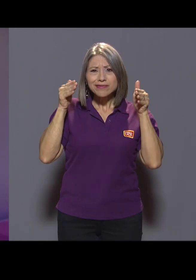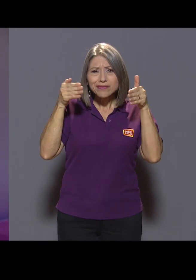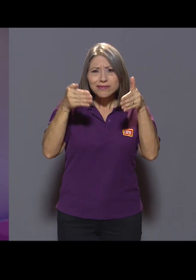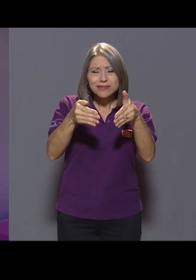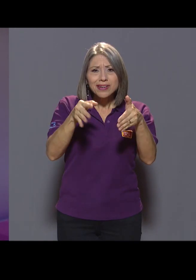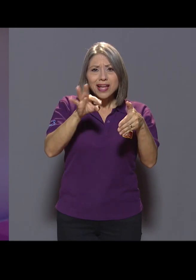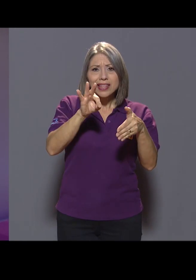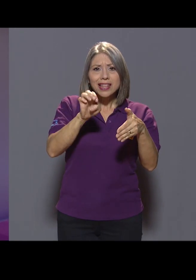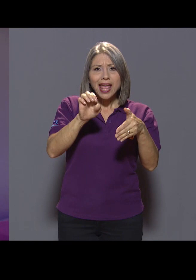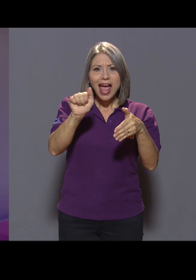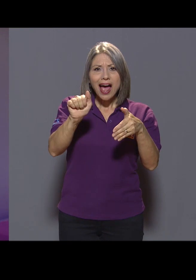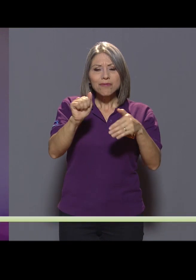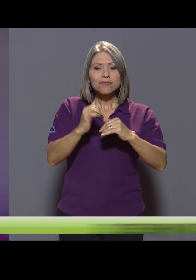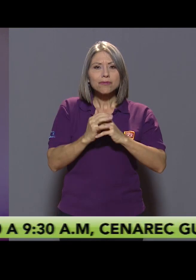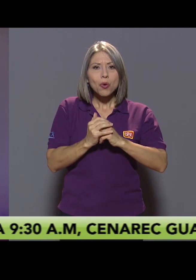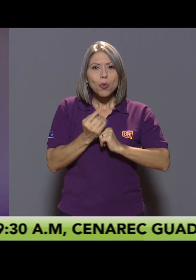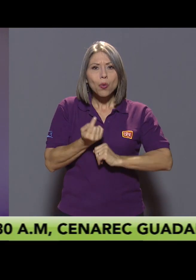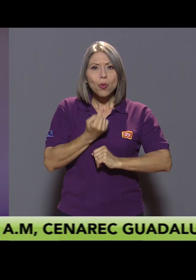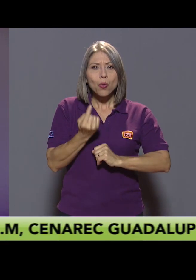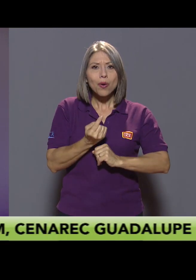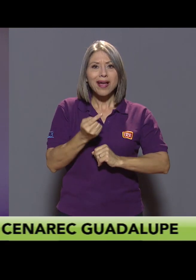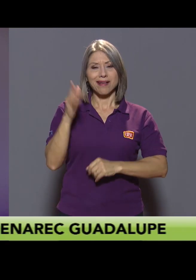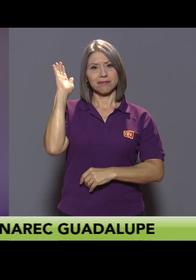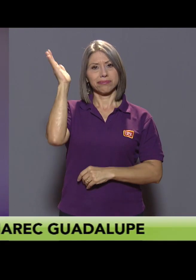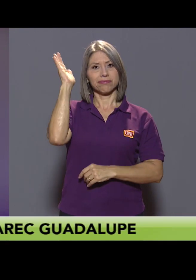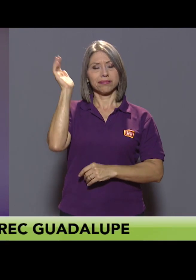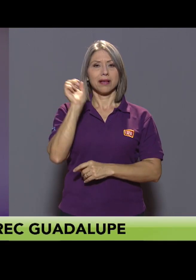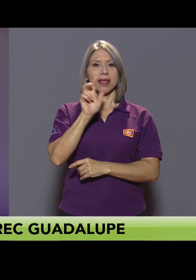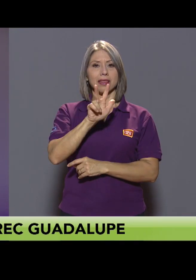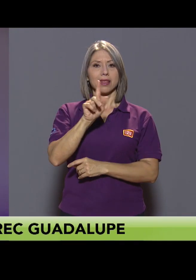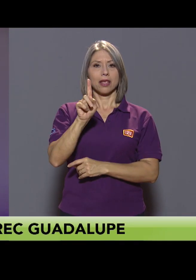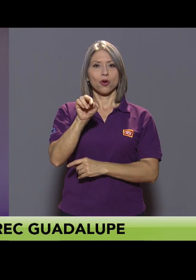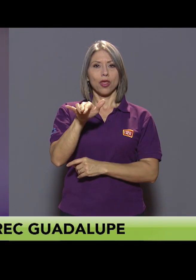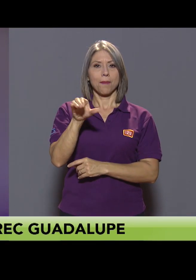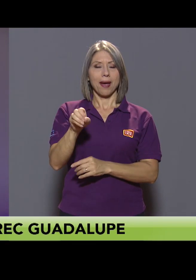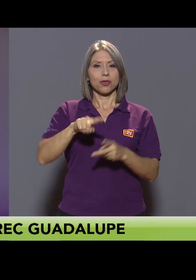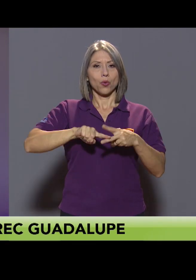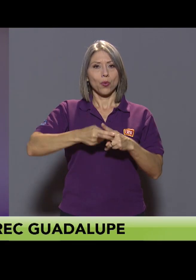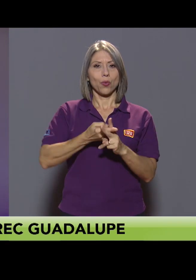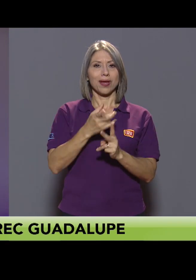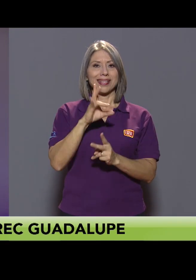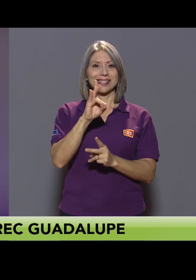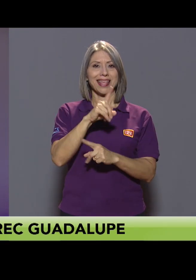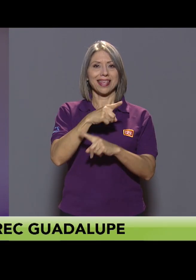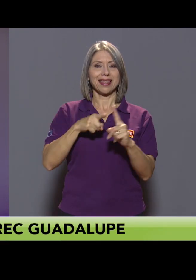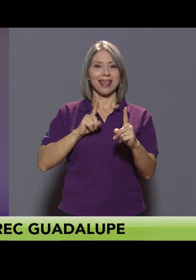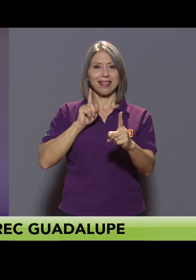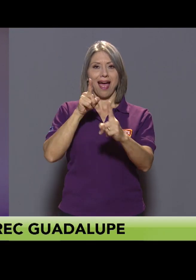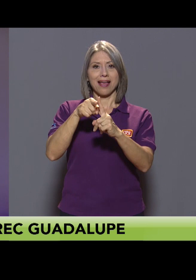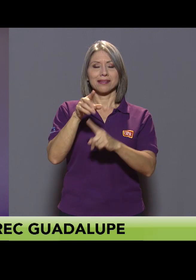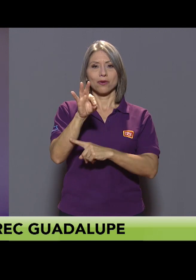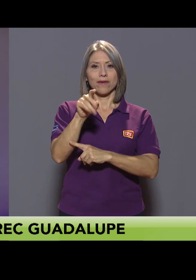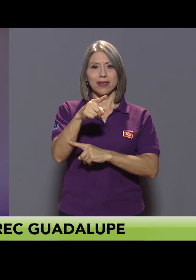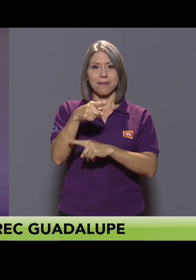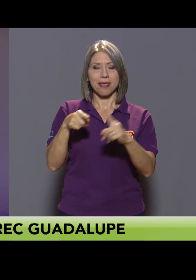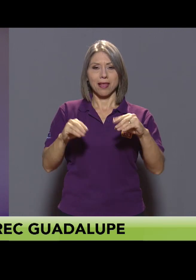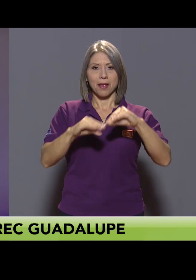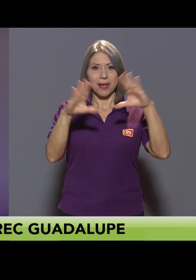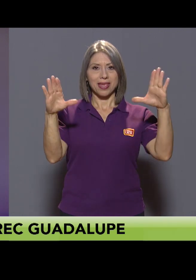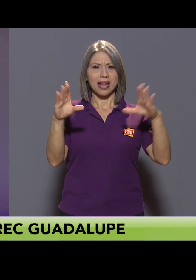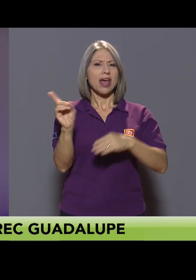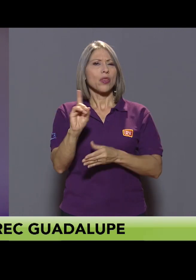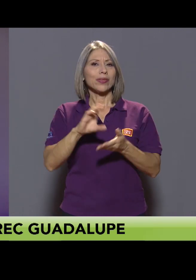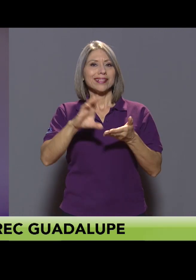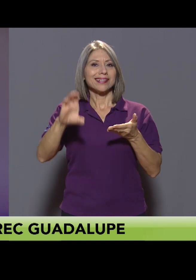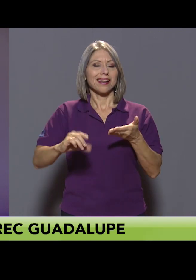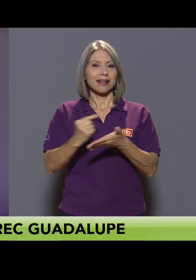TEA, el Trastorno del Espectro Autista, y se impartirá el 31 de mayo, 17 y media a 9 y media de la mañana, en las instalaciones